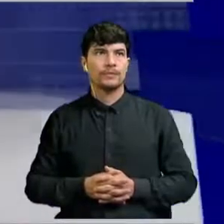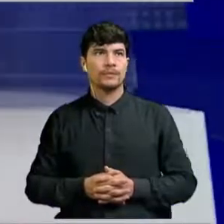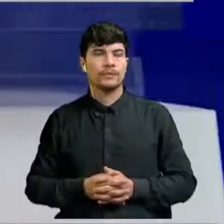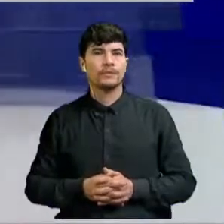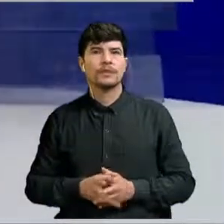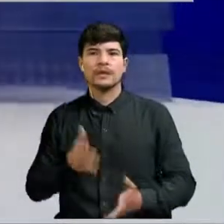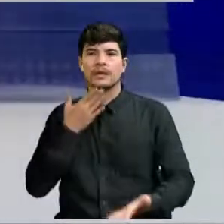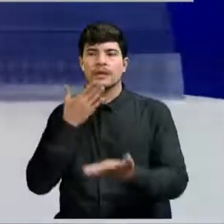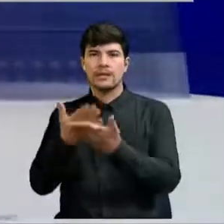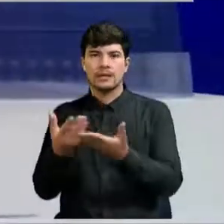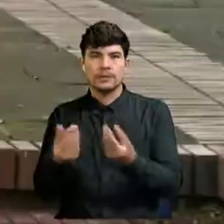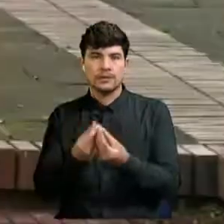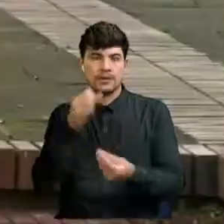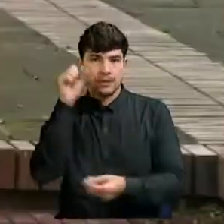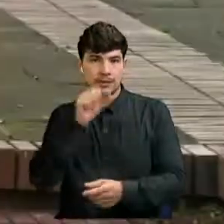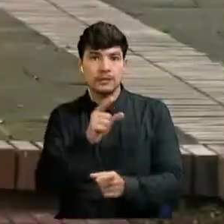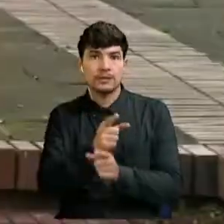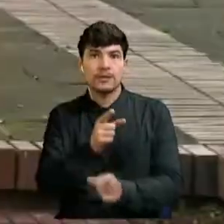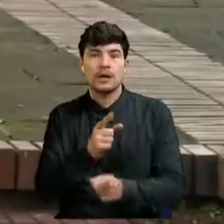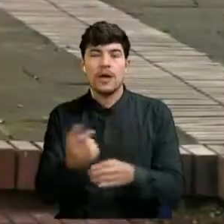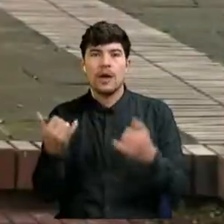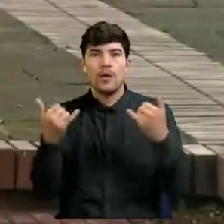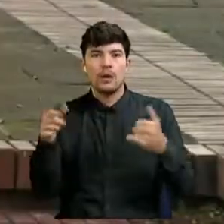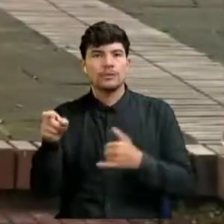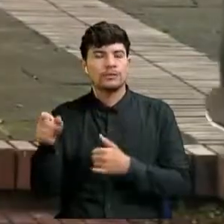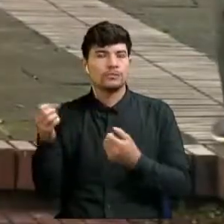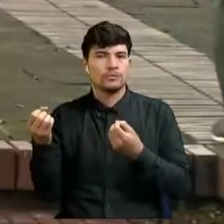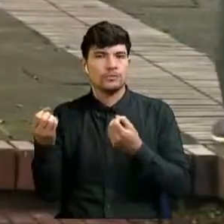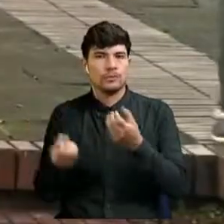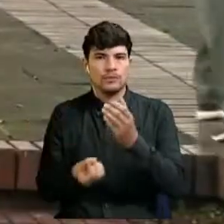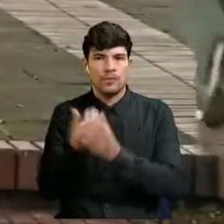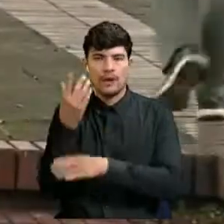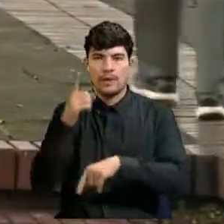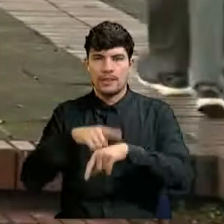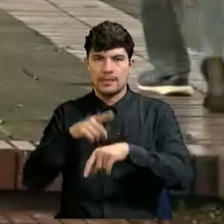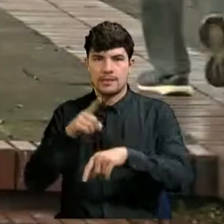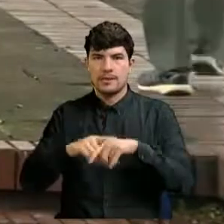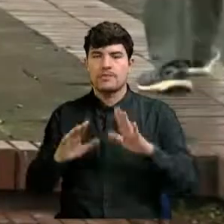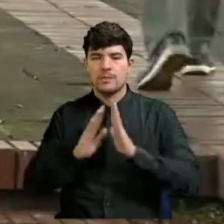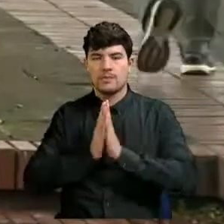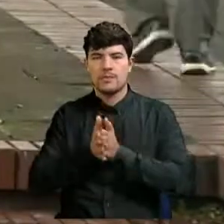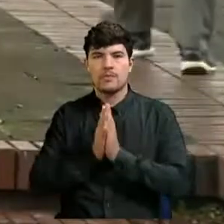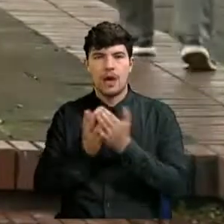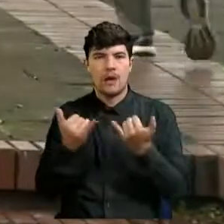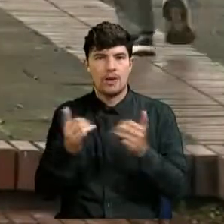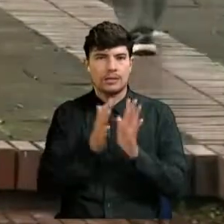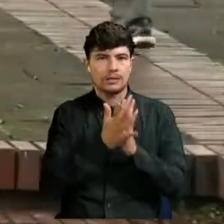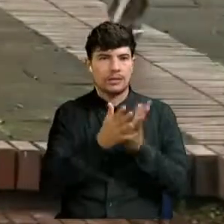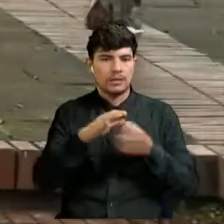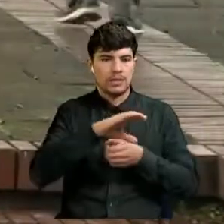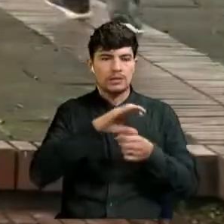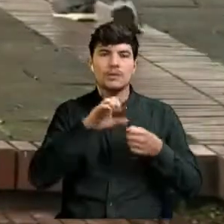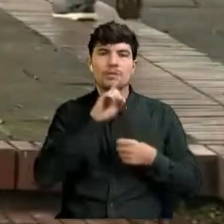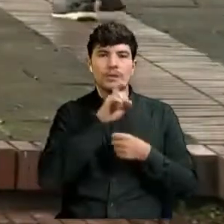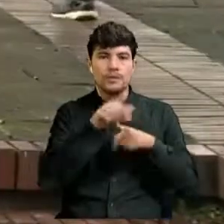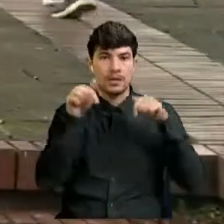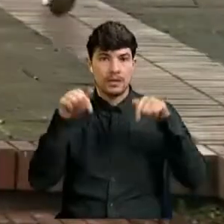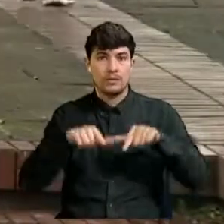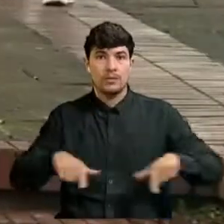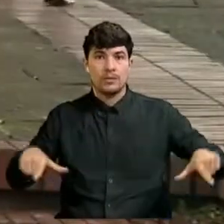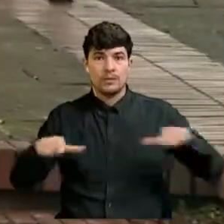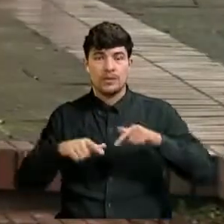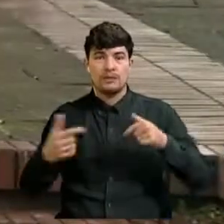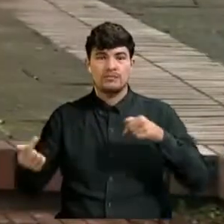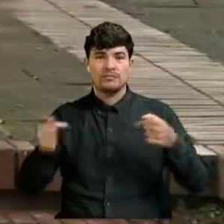gracias compañeros en el estudio pues con esta llegada de la temporada decembrina el centro de bucaramanga se ha convertido en motivo de disputa